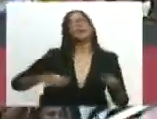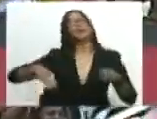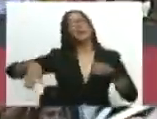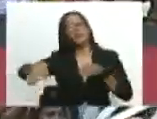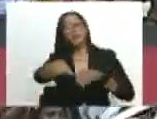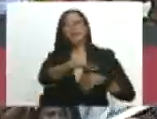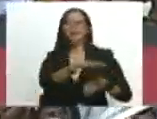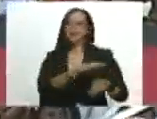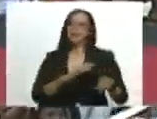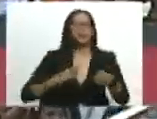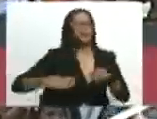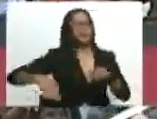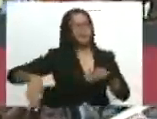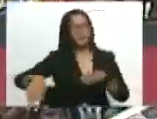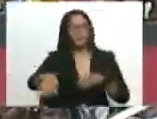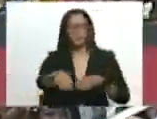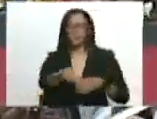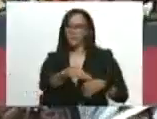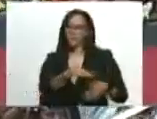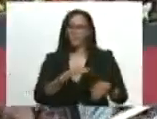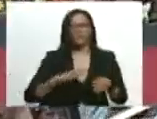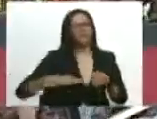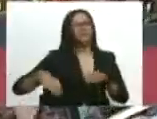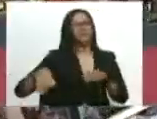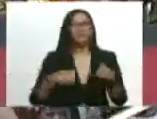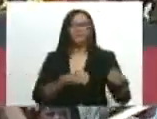en el Valle del